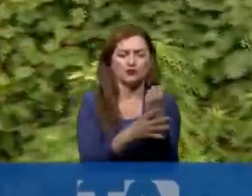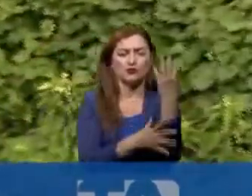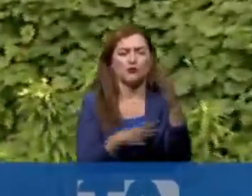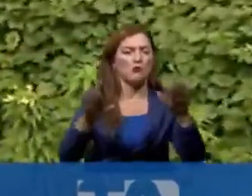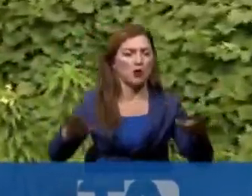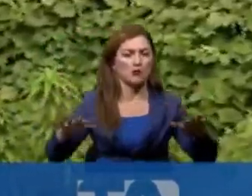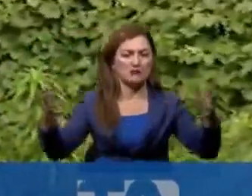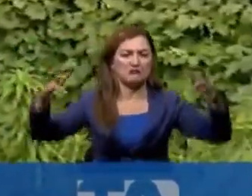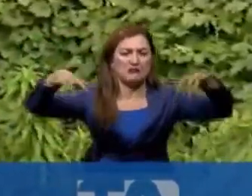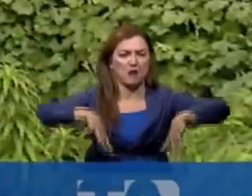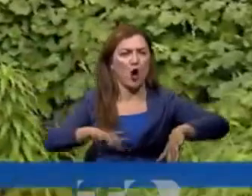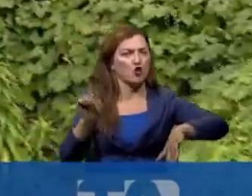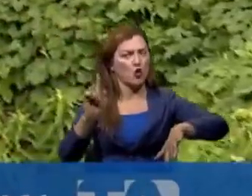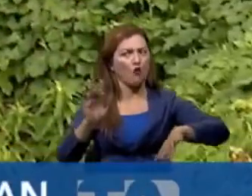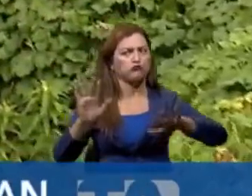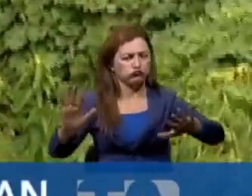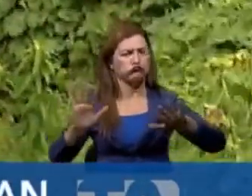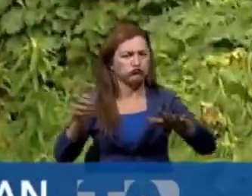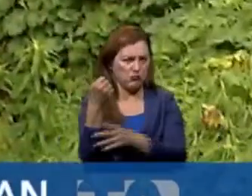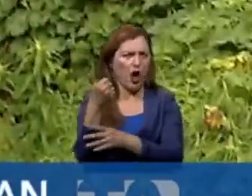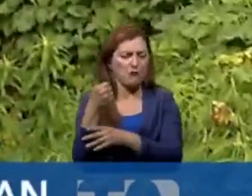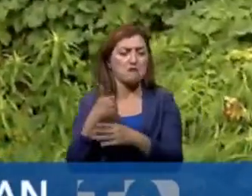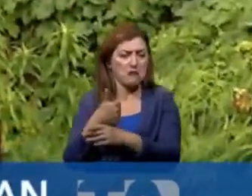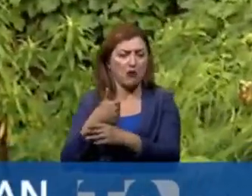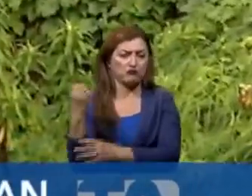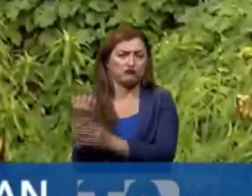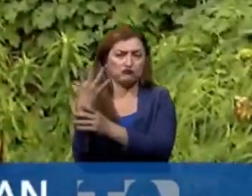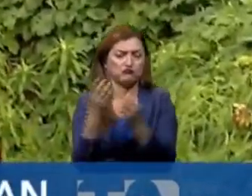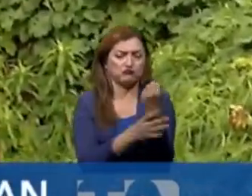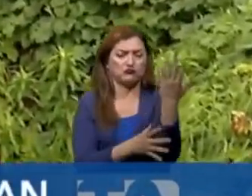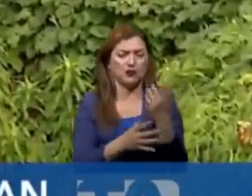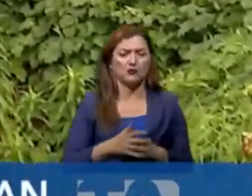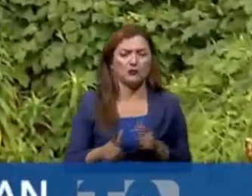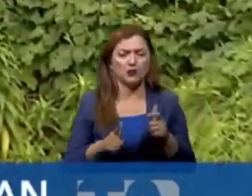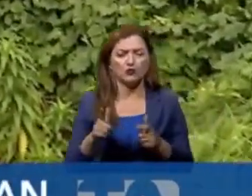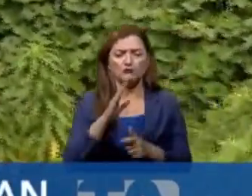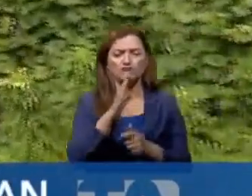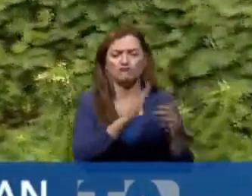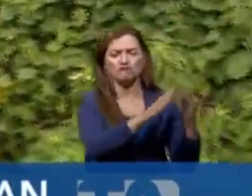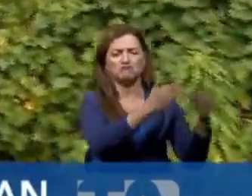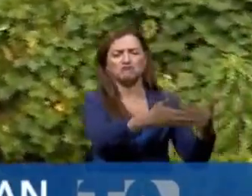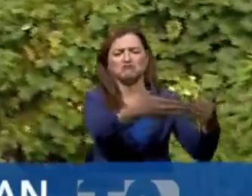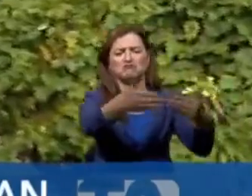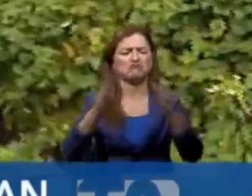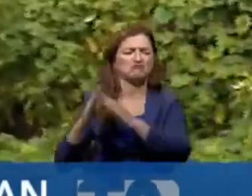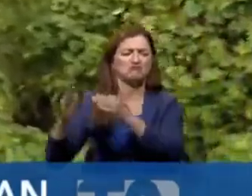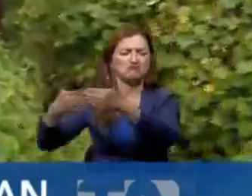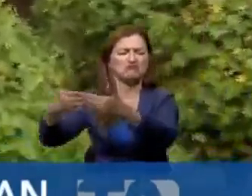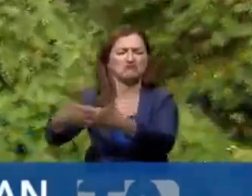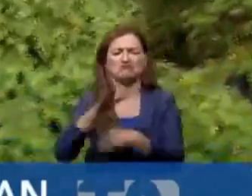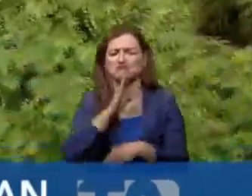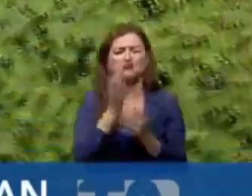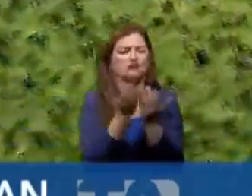los taludes de las paredes de la quebrada Pero como ustedes ven los vecinos aquí Toda la vida ha sido un botadero esta parte de la quebrada